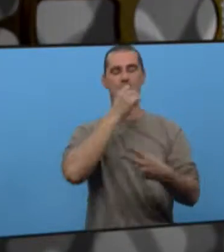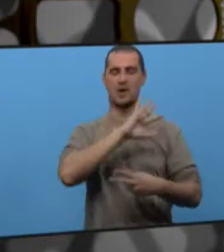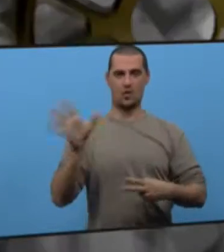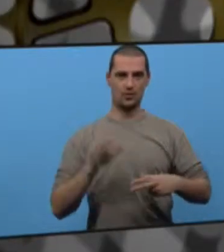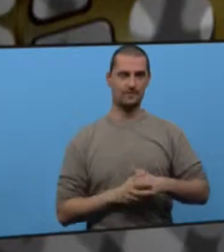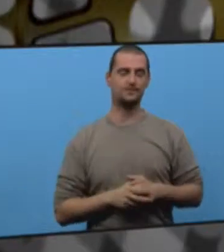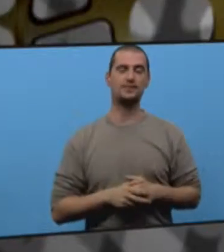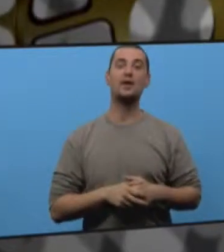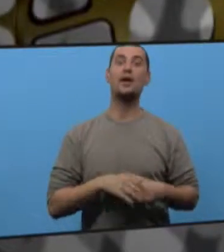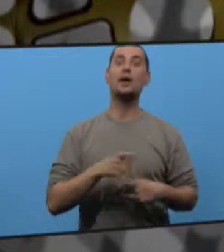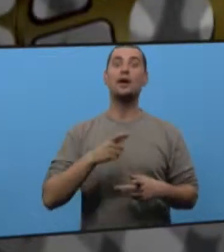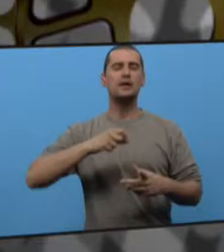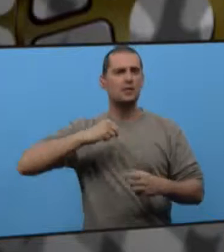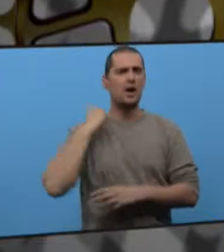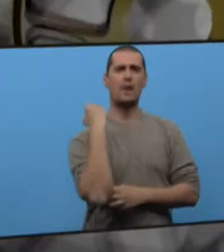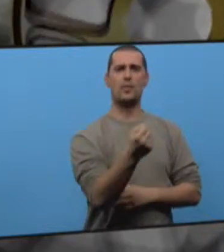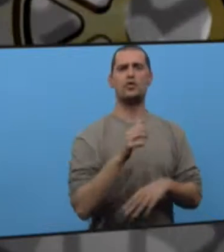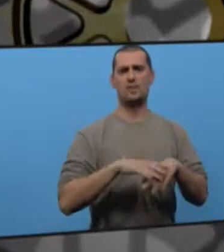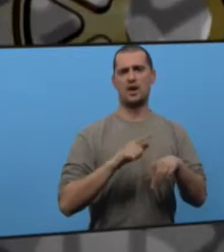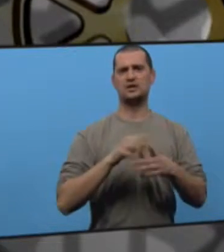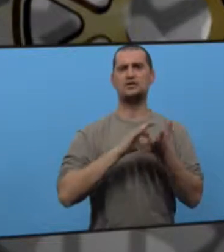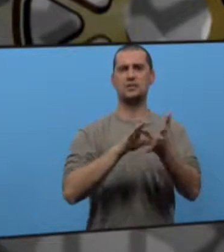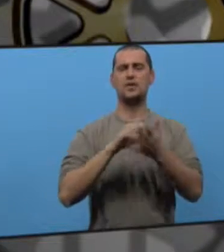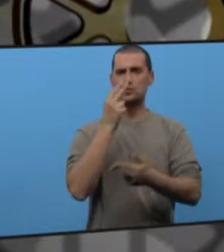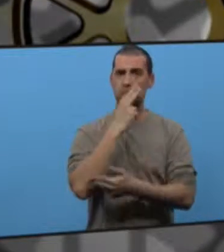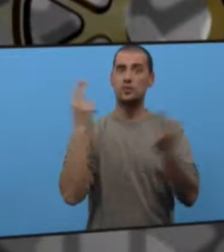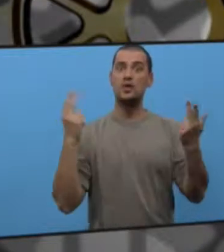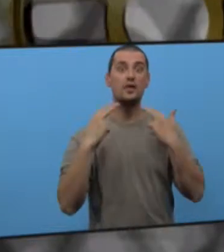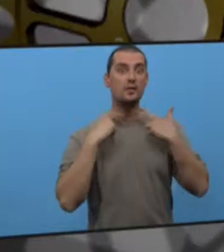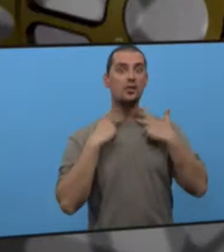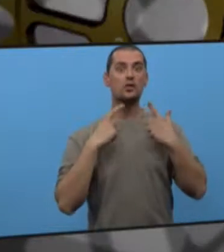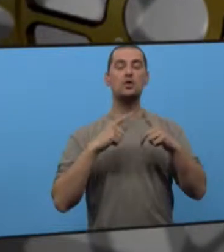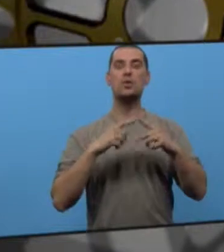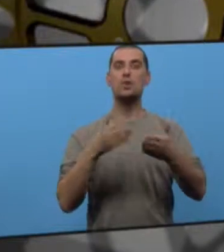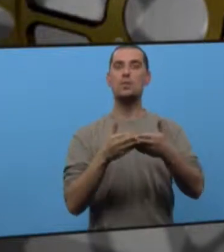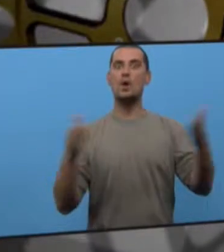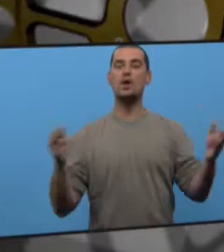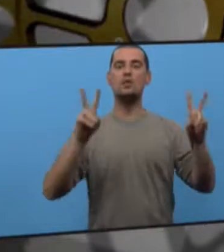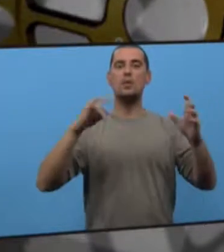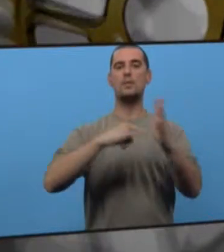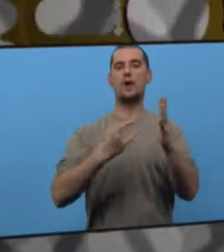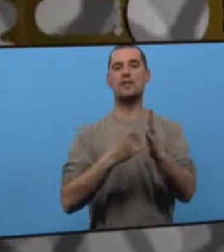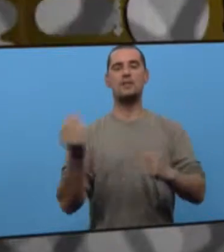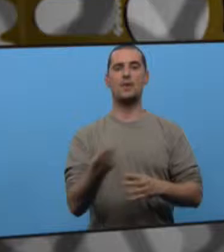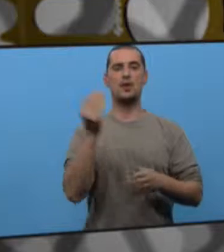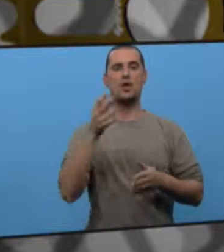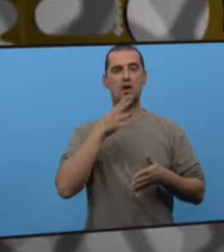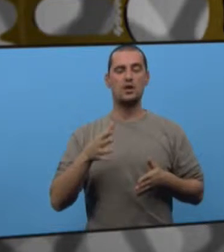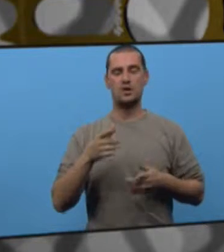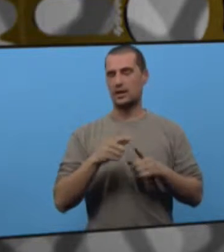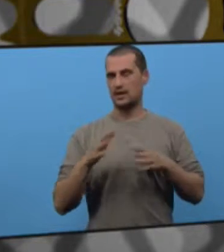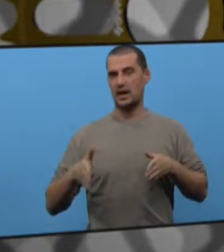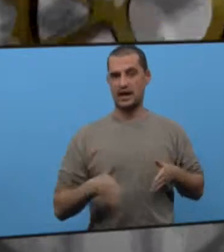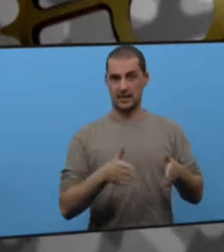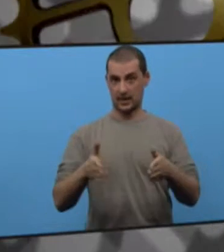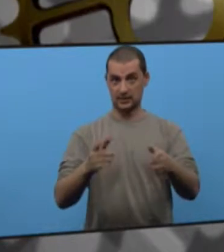Na súa aposta por reforzar os servizos públicos, a Deputación vén de estrear un plan pioneiro de mellora da rede viaria provincial